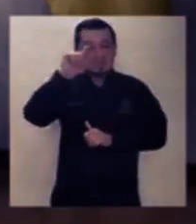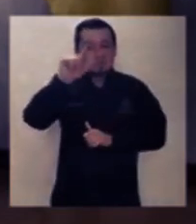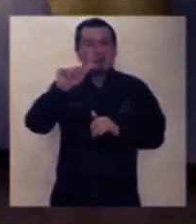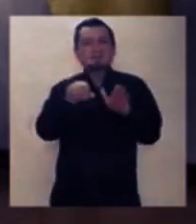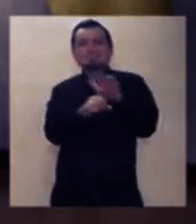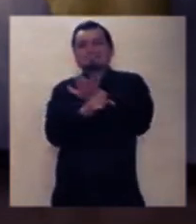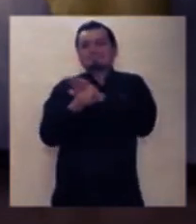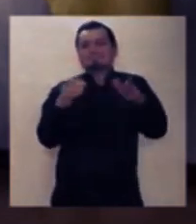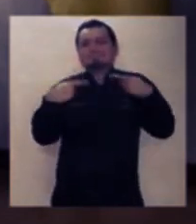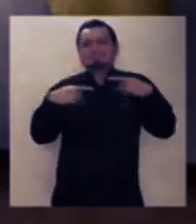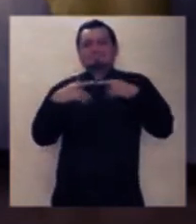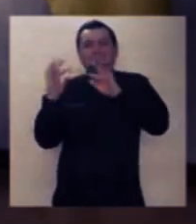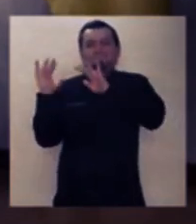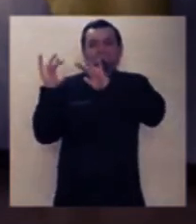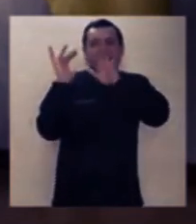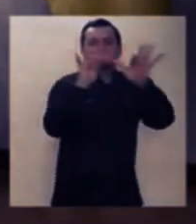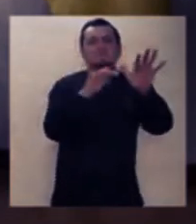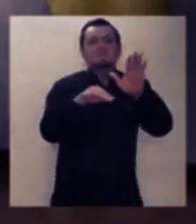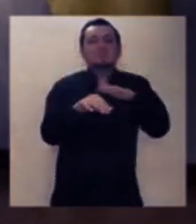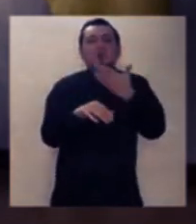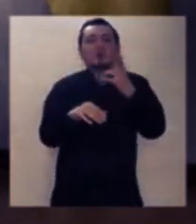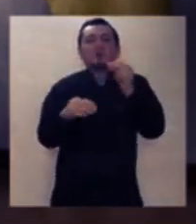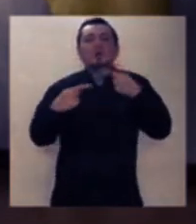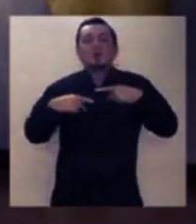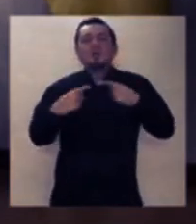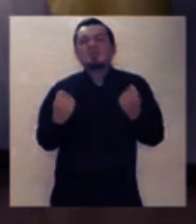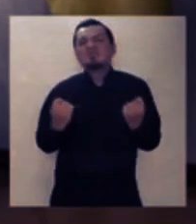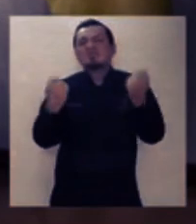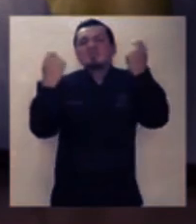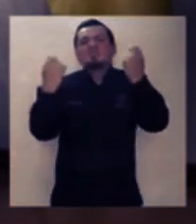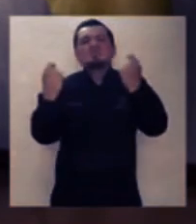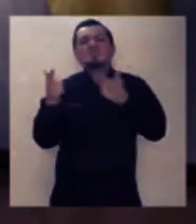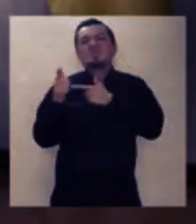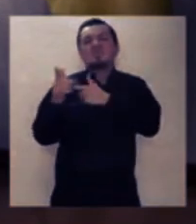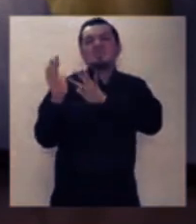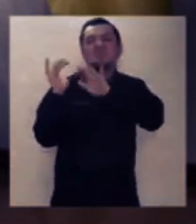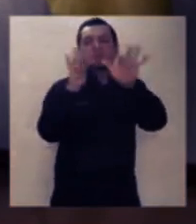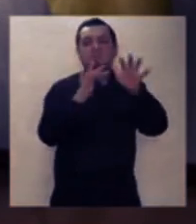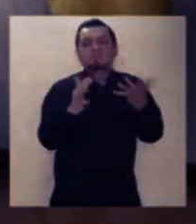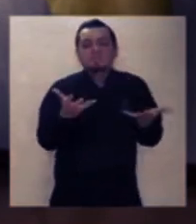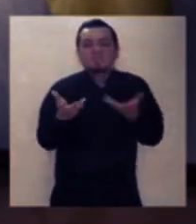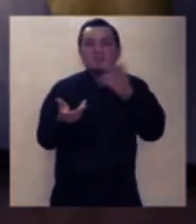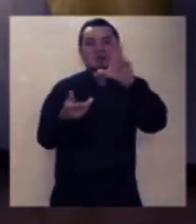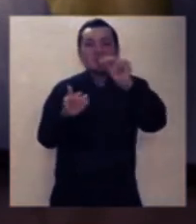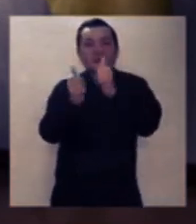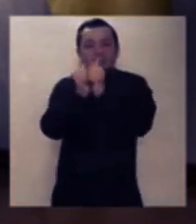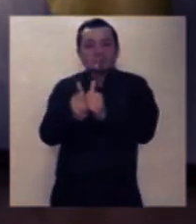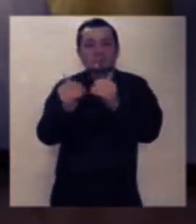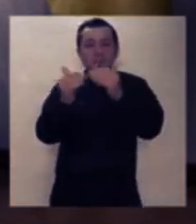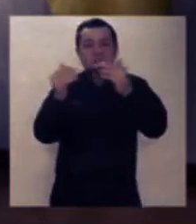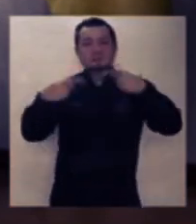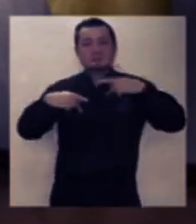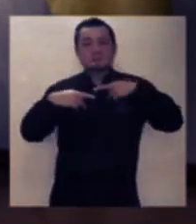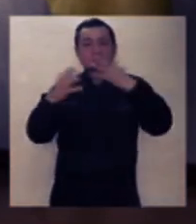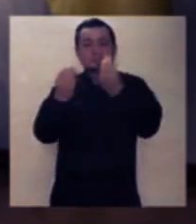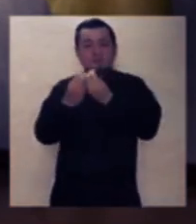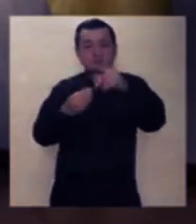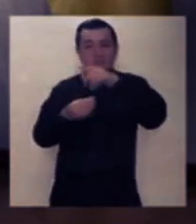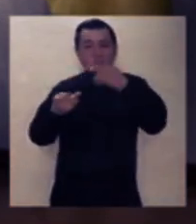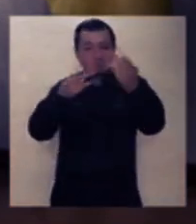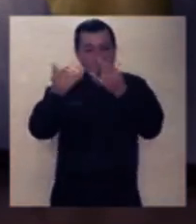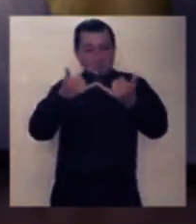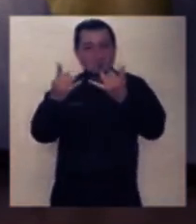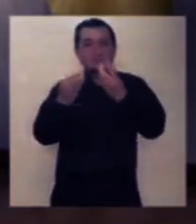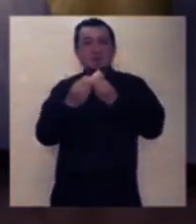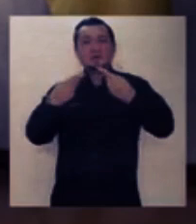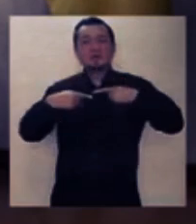o Mazamitla saturados de visitantes. La reactivación económica solo tenía que impactar el 7% de la movilidad de nuestro estado. Lo